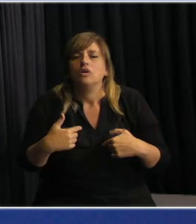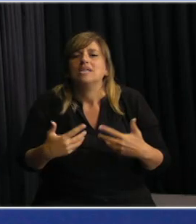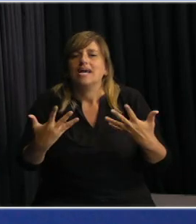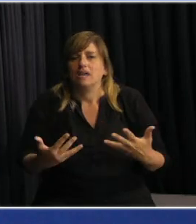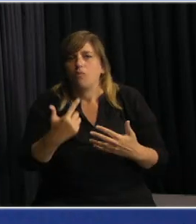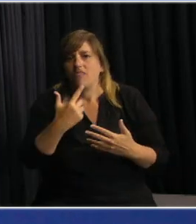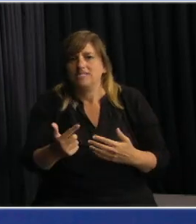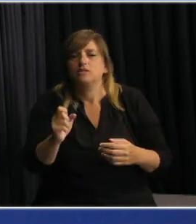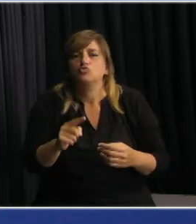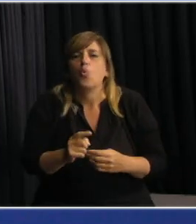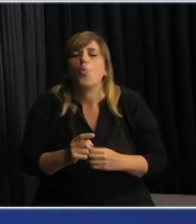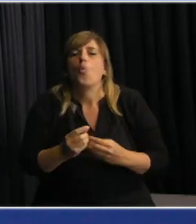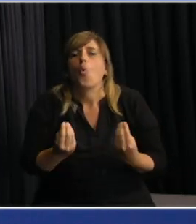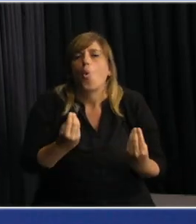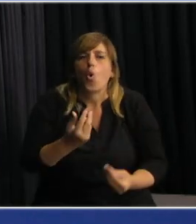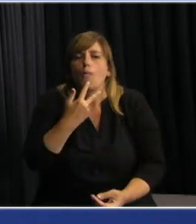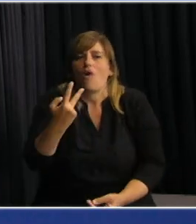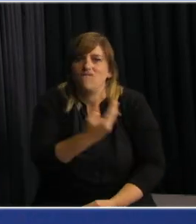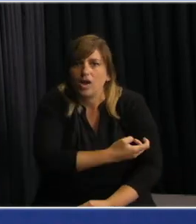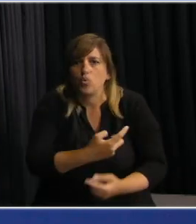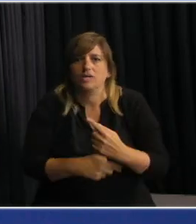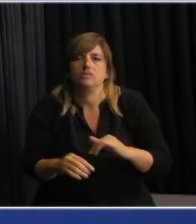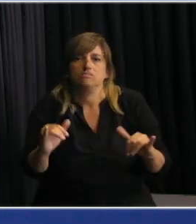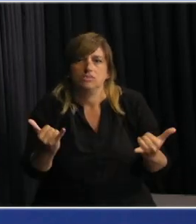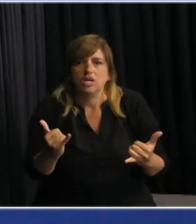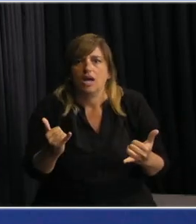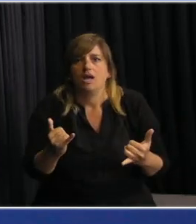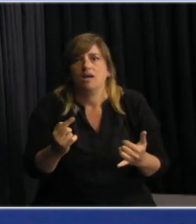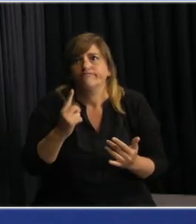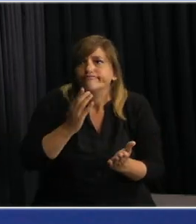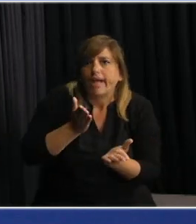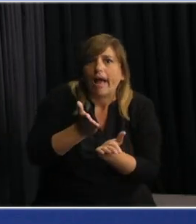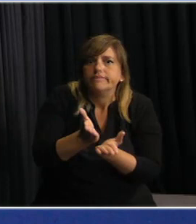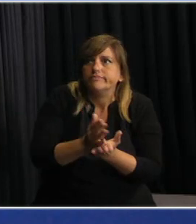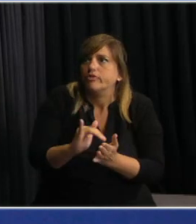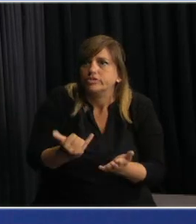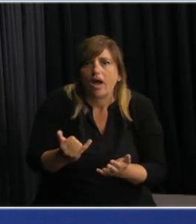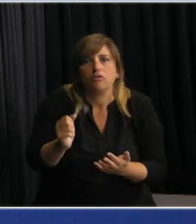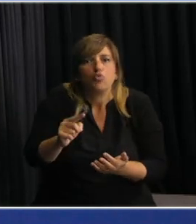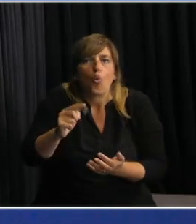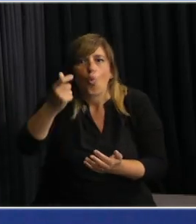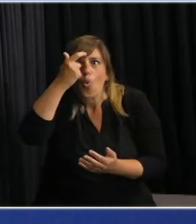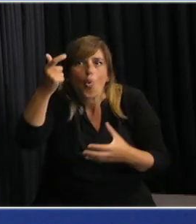El orden de vacunación que hemos establecido, asesorado científicamente,